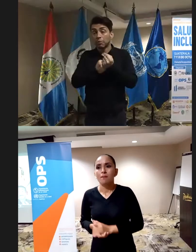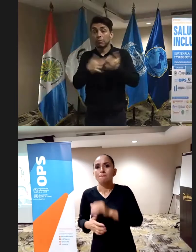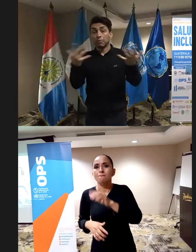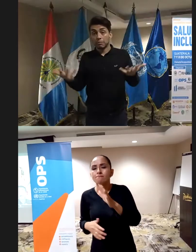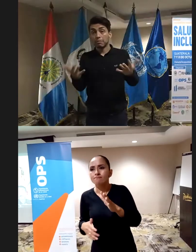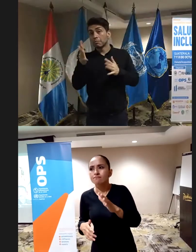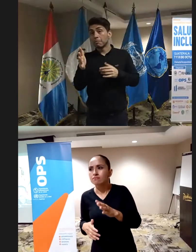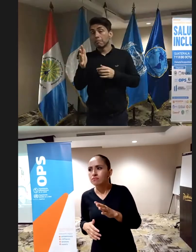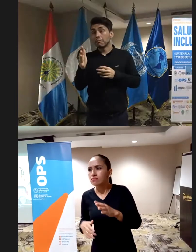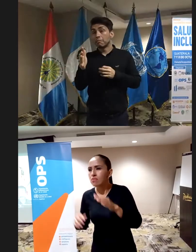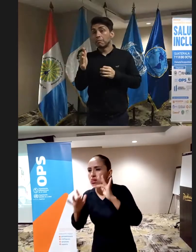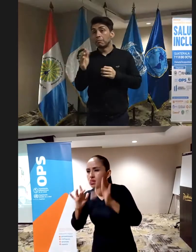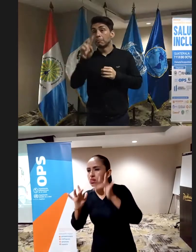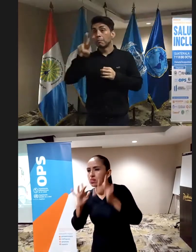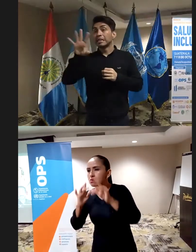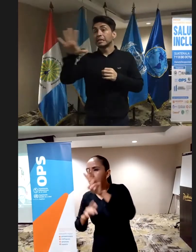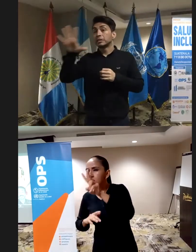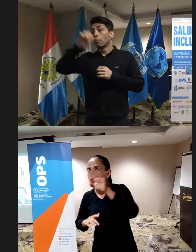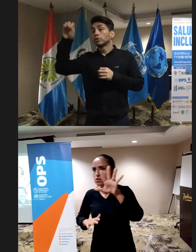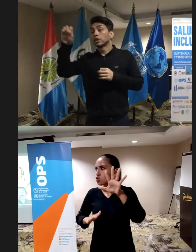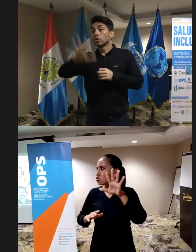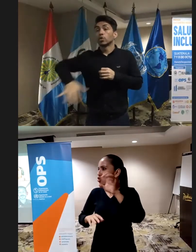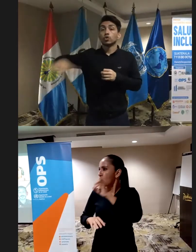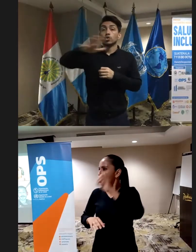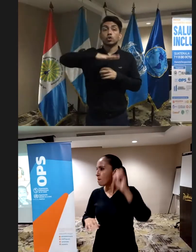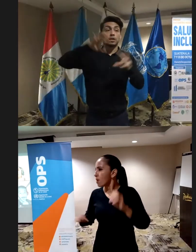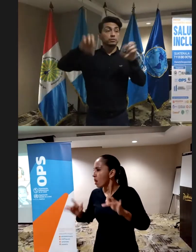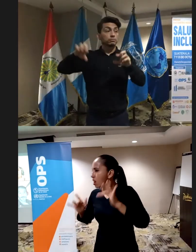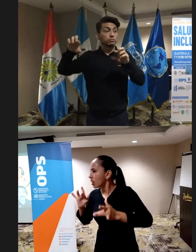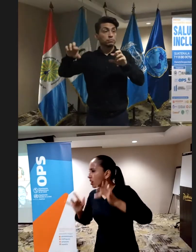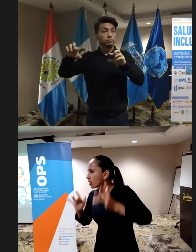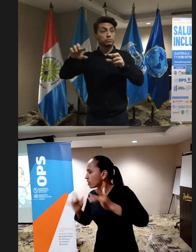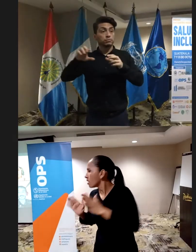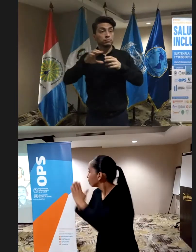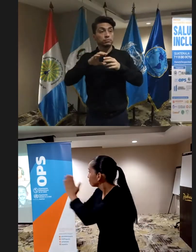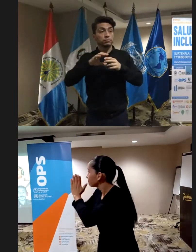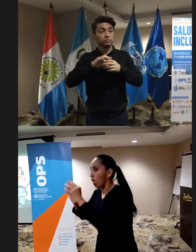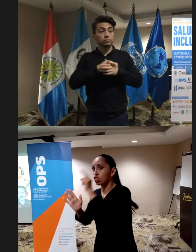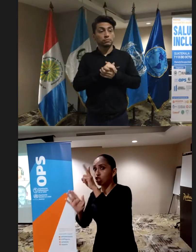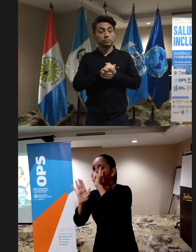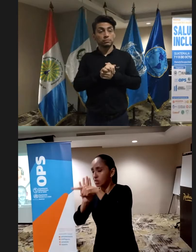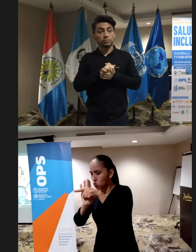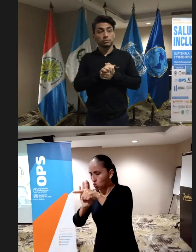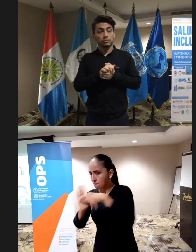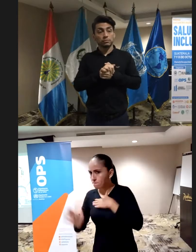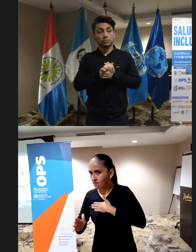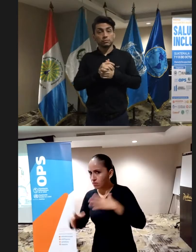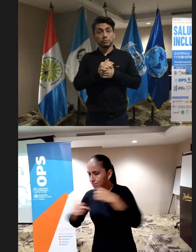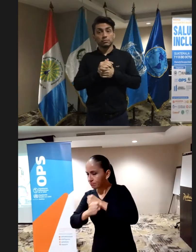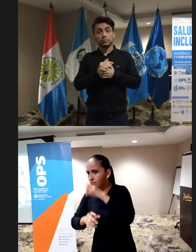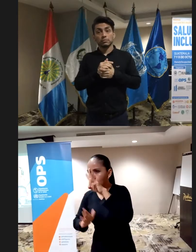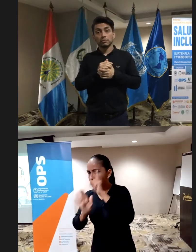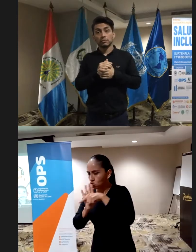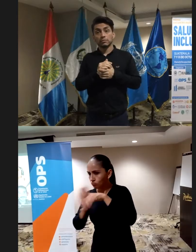25% de personas identificadas con discapacidad. Antoine, Sí. quedan 2 minutos. Ok, acabó casi.